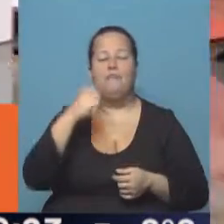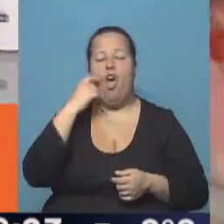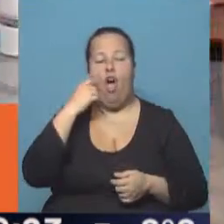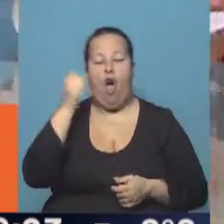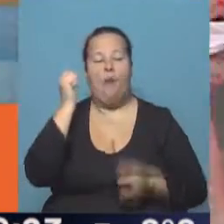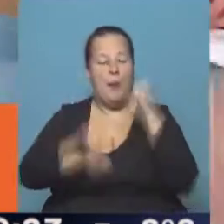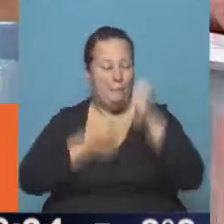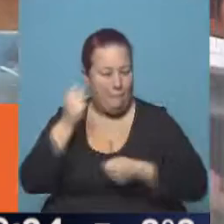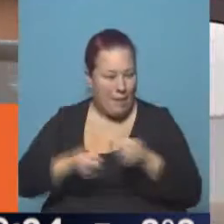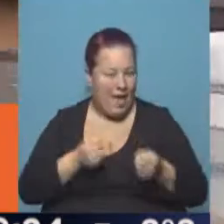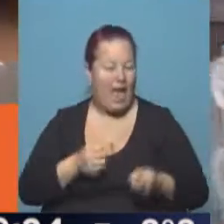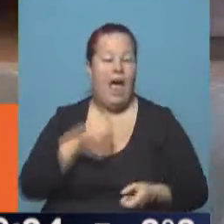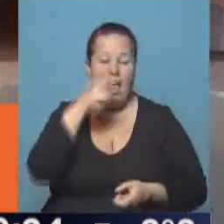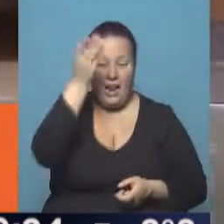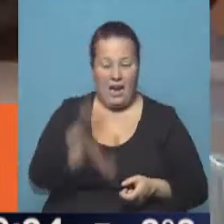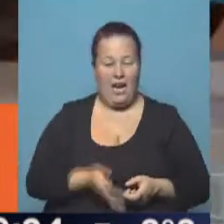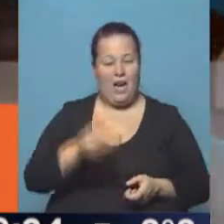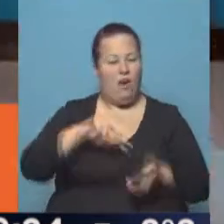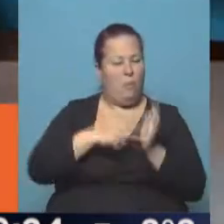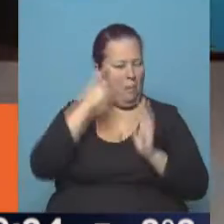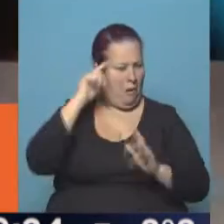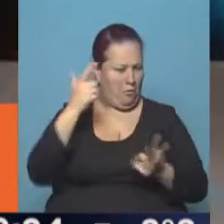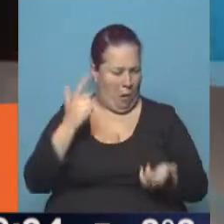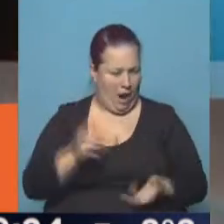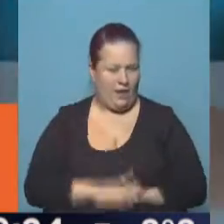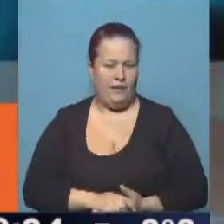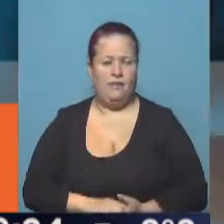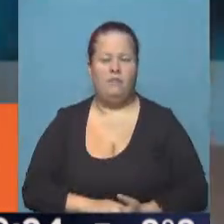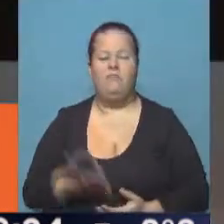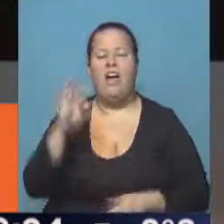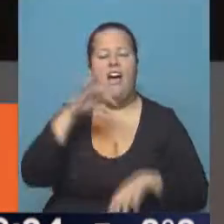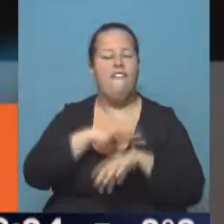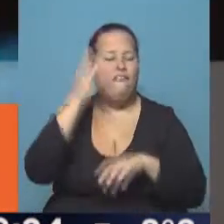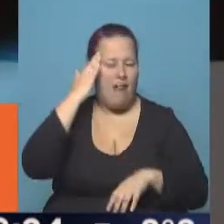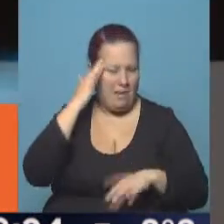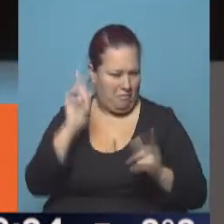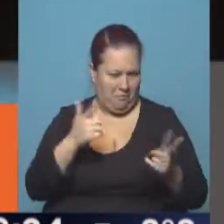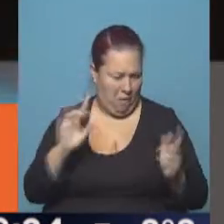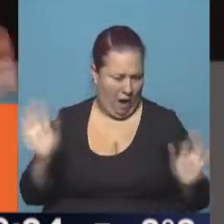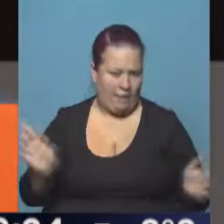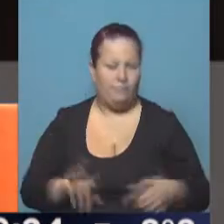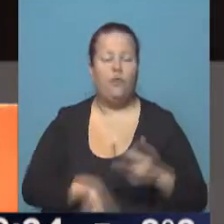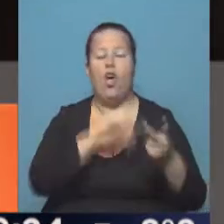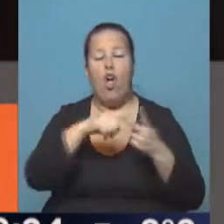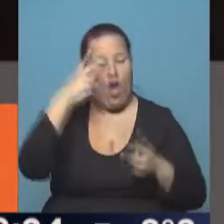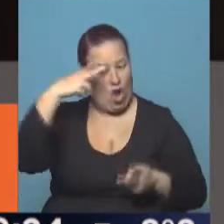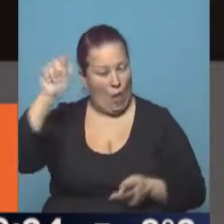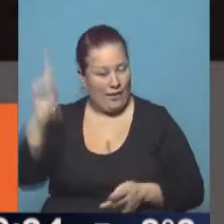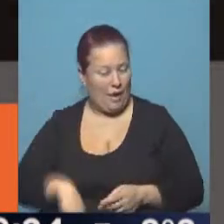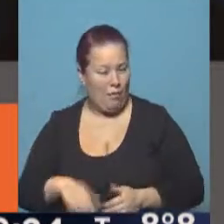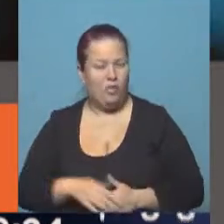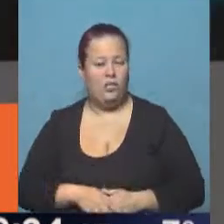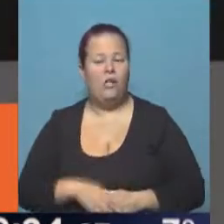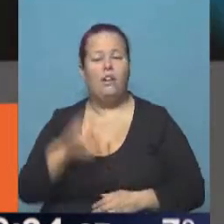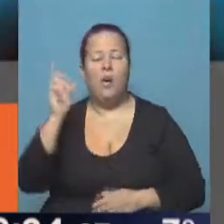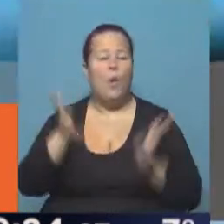los agresores, son personas con trastornos psicopatológicos, o sea, enfermos mentales. El otro 90%